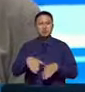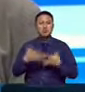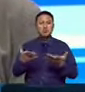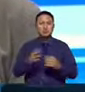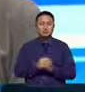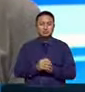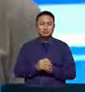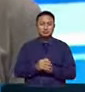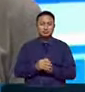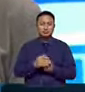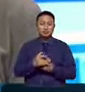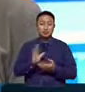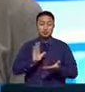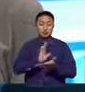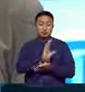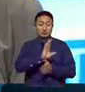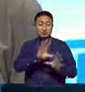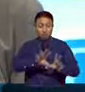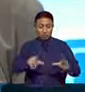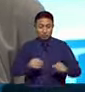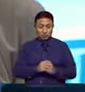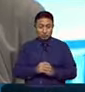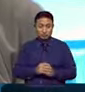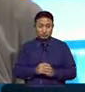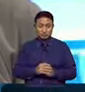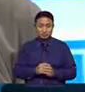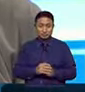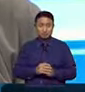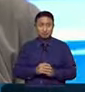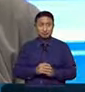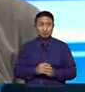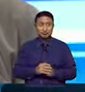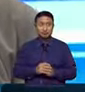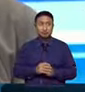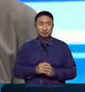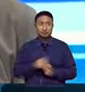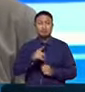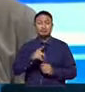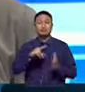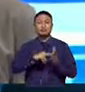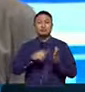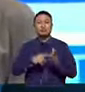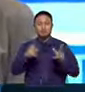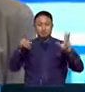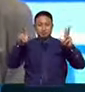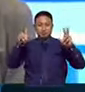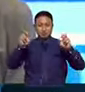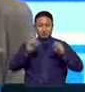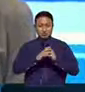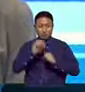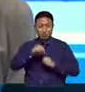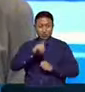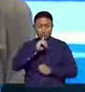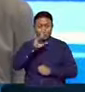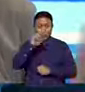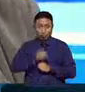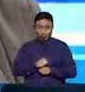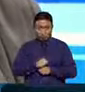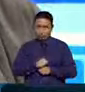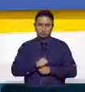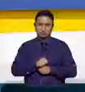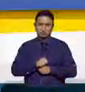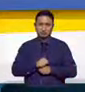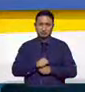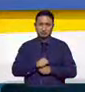función del rechazo a la corrupción. Entonces, eso implica que este tema no es que se puede ocultar ya.